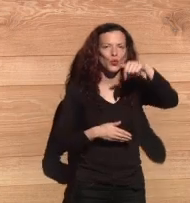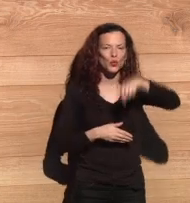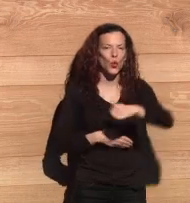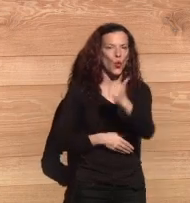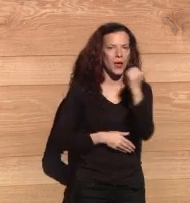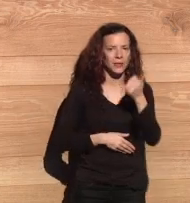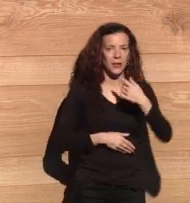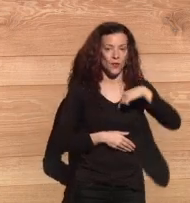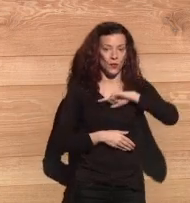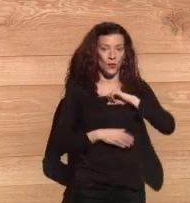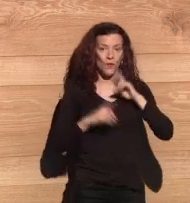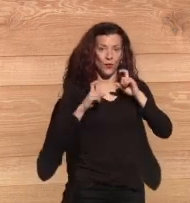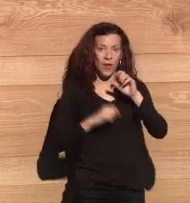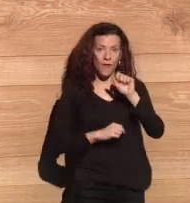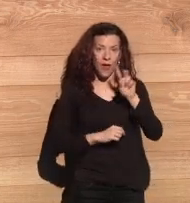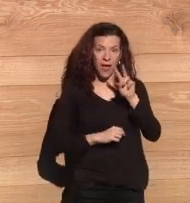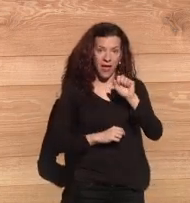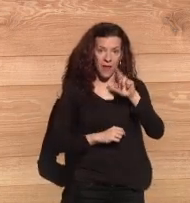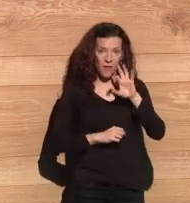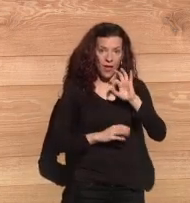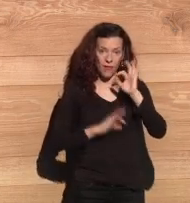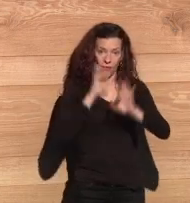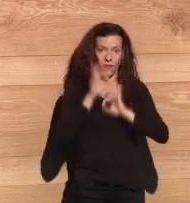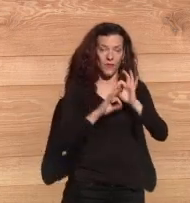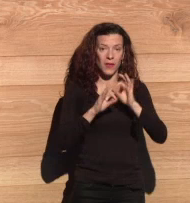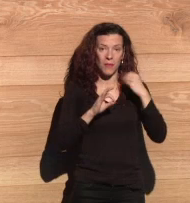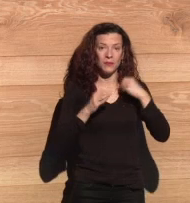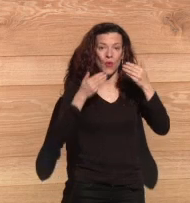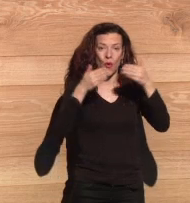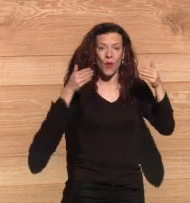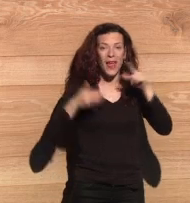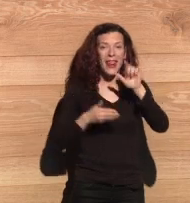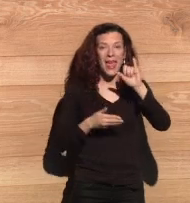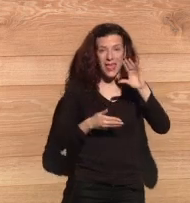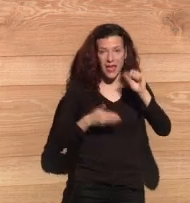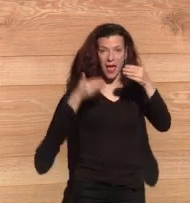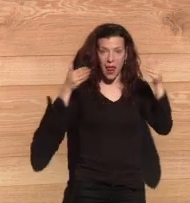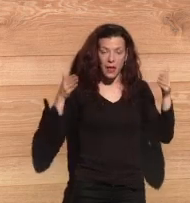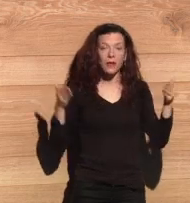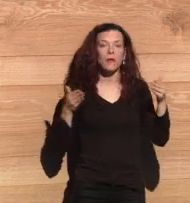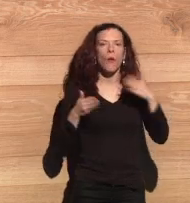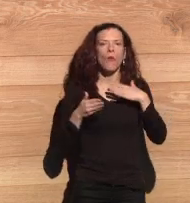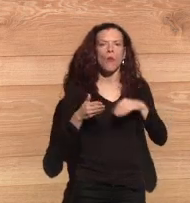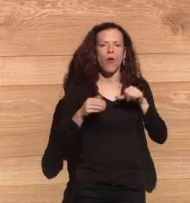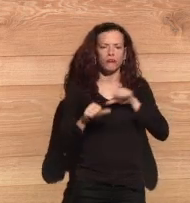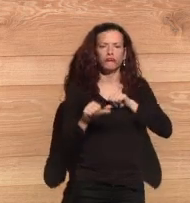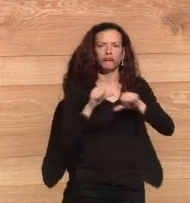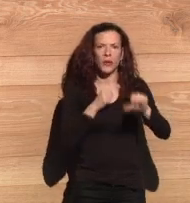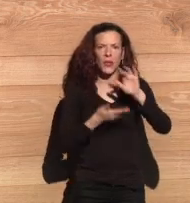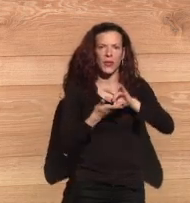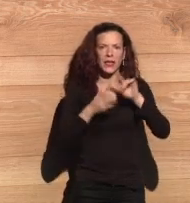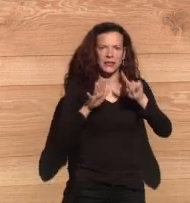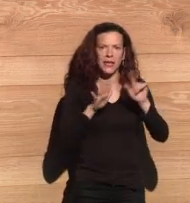organizando nuestro fotógrafo Álvaro Ibarra en Leica Gallery, que se puede disfrutar también a partir del próximo 6,